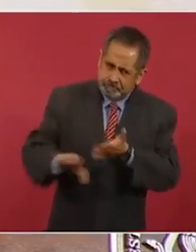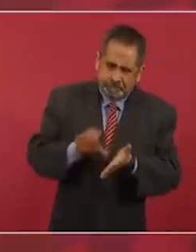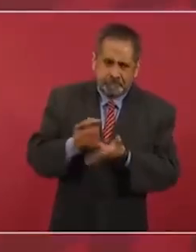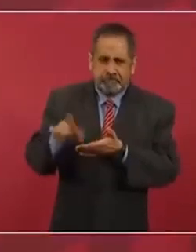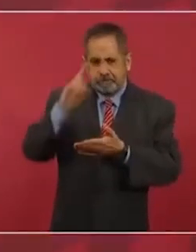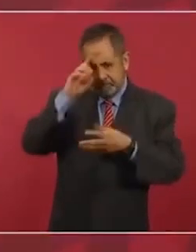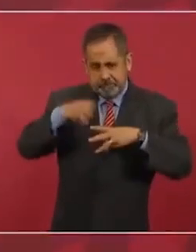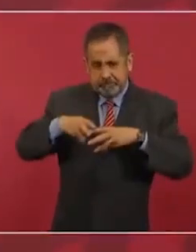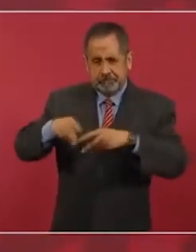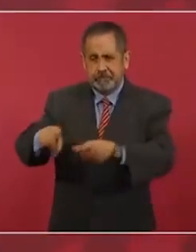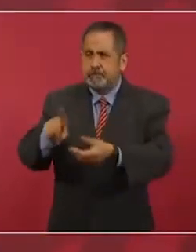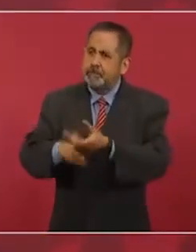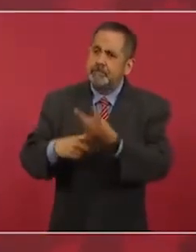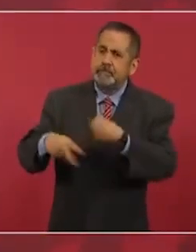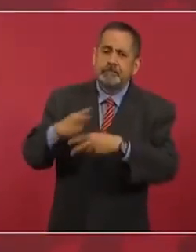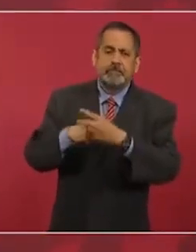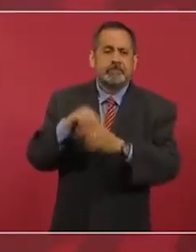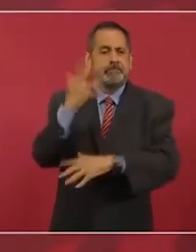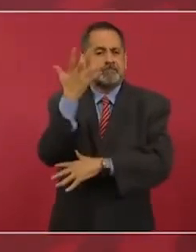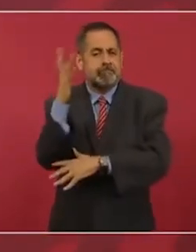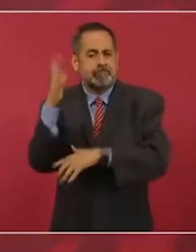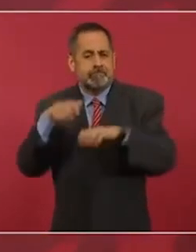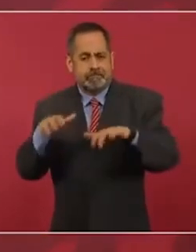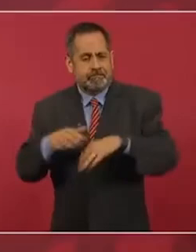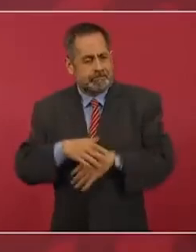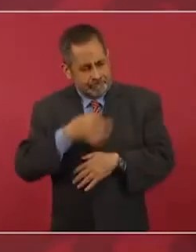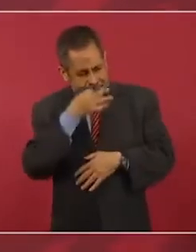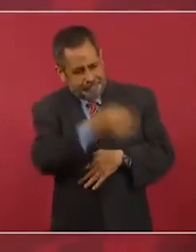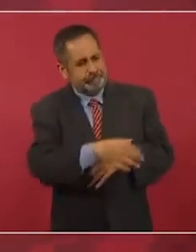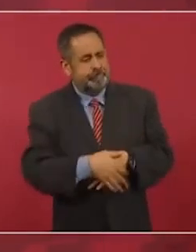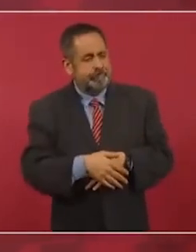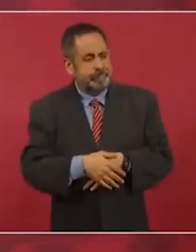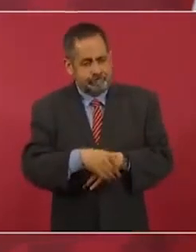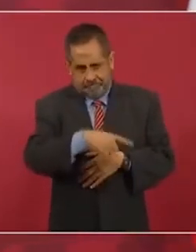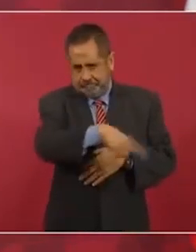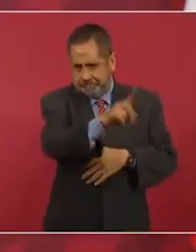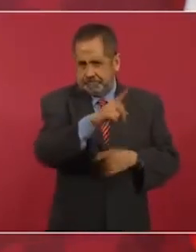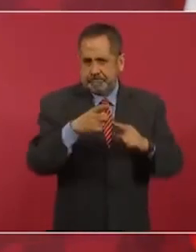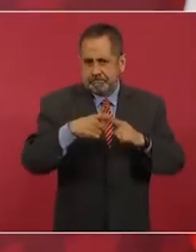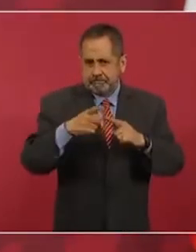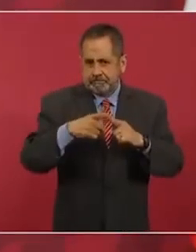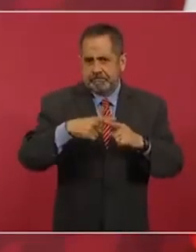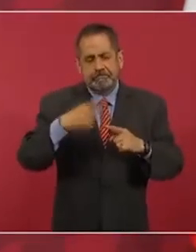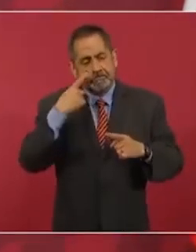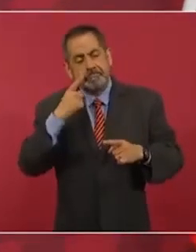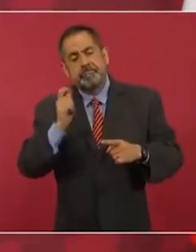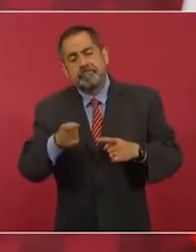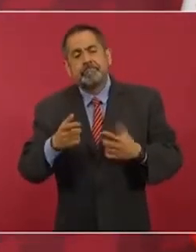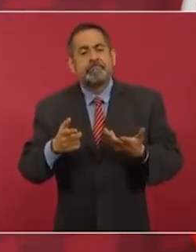para sembrar árboles. Ahí les dejo de tarea que busquen